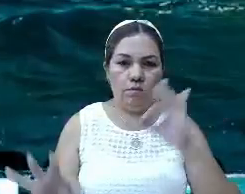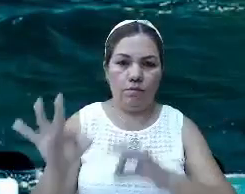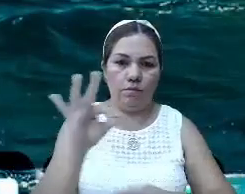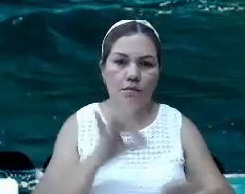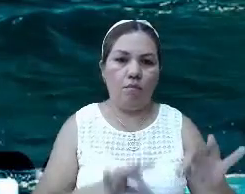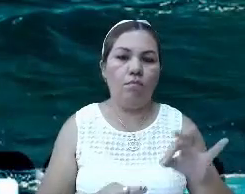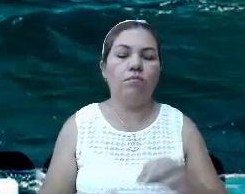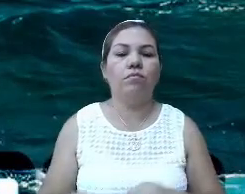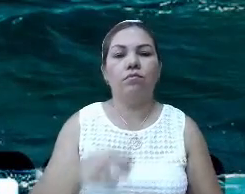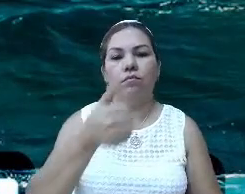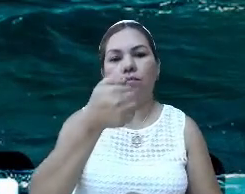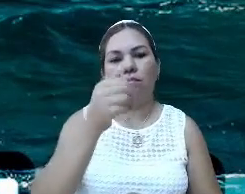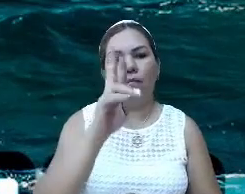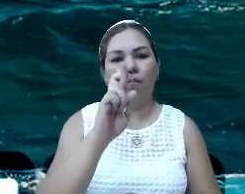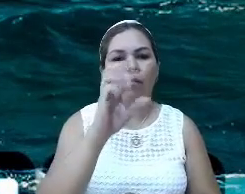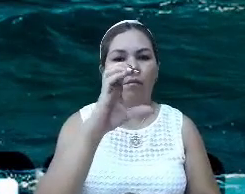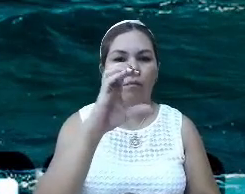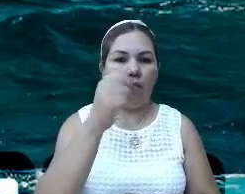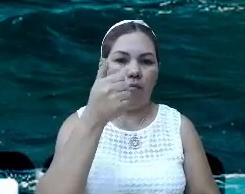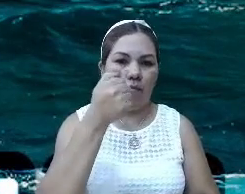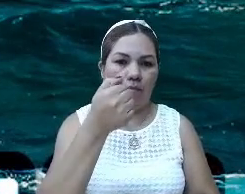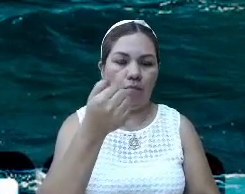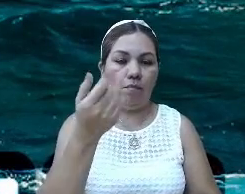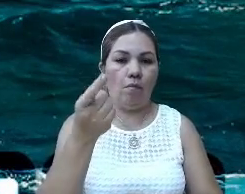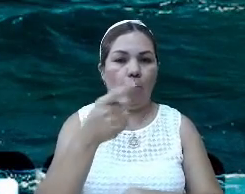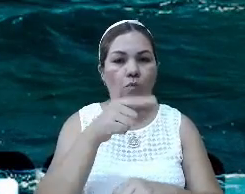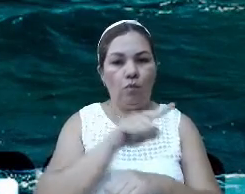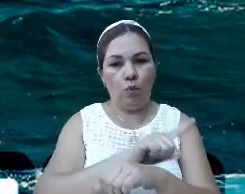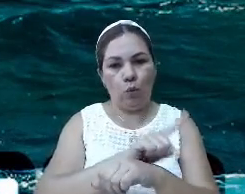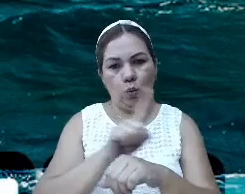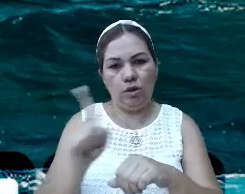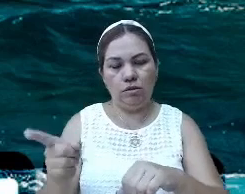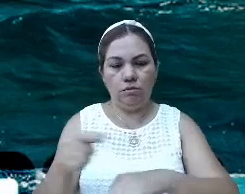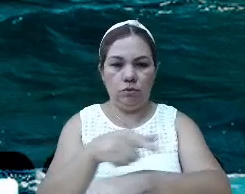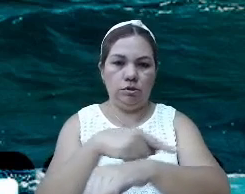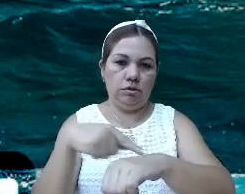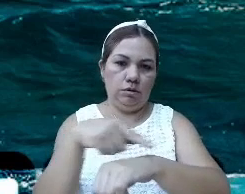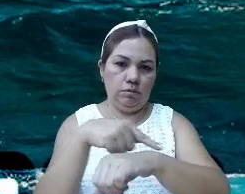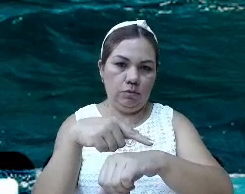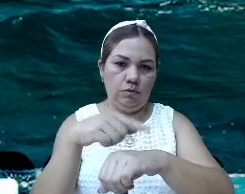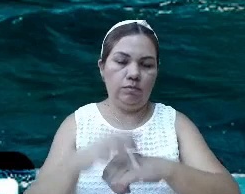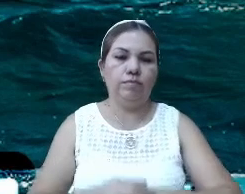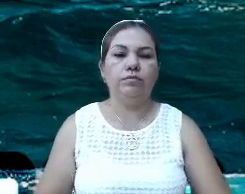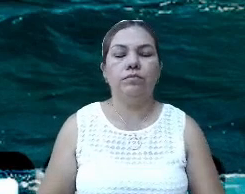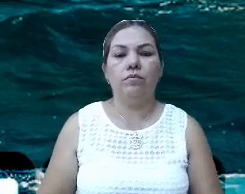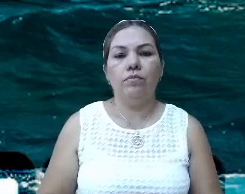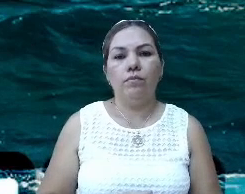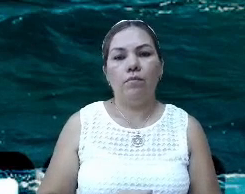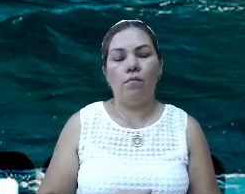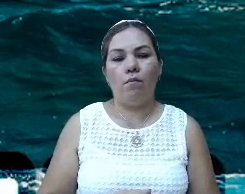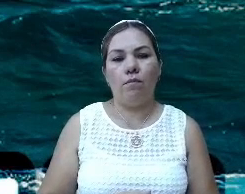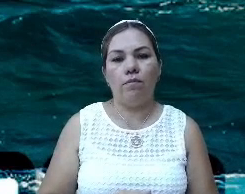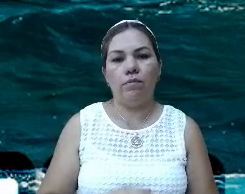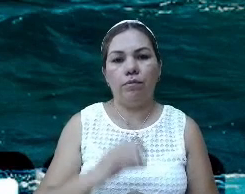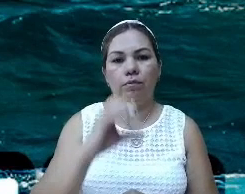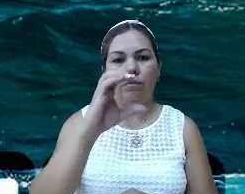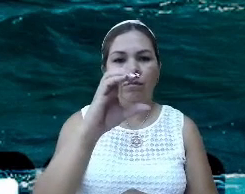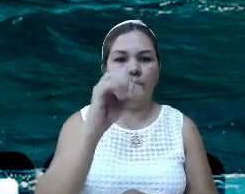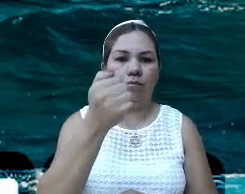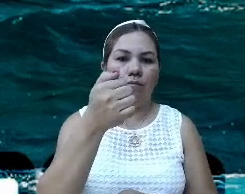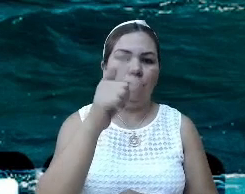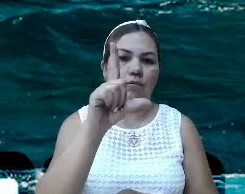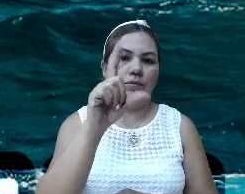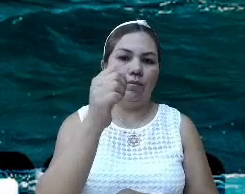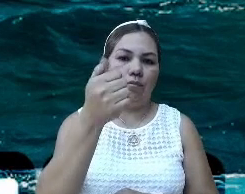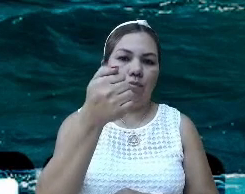arca para el último tiempo. Calafatear el arca para el último tiempo.